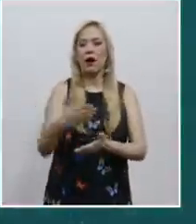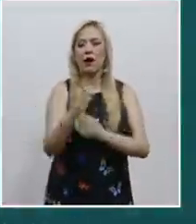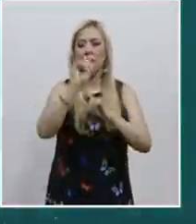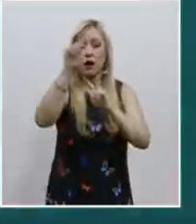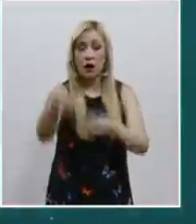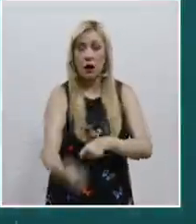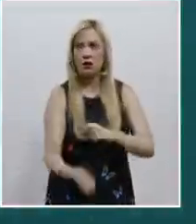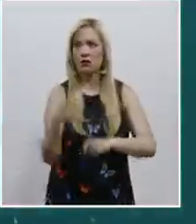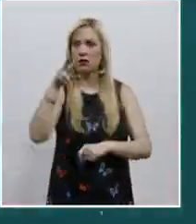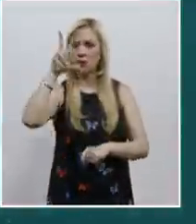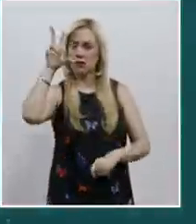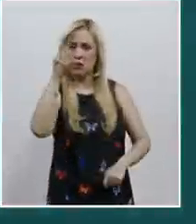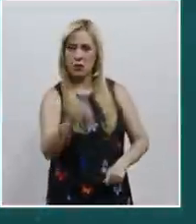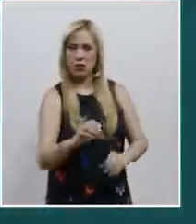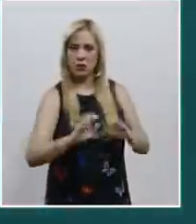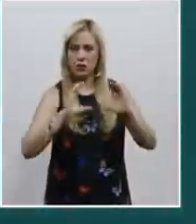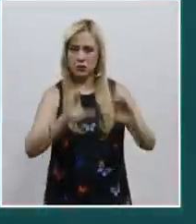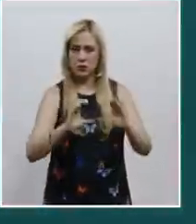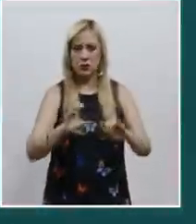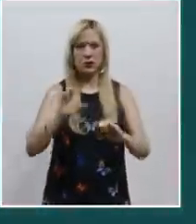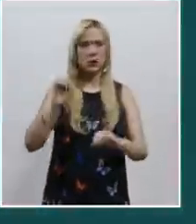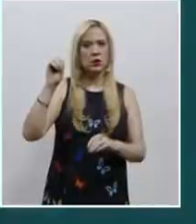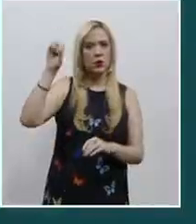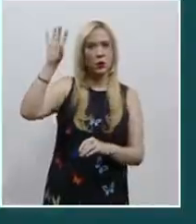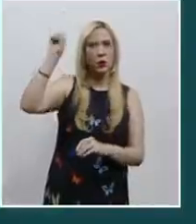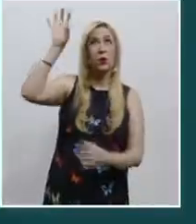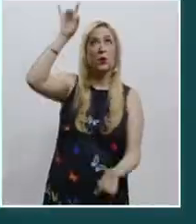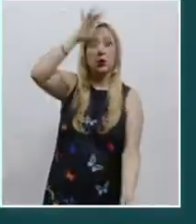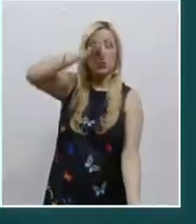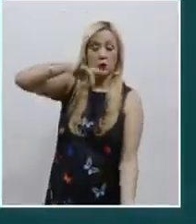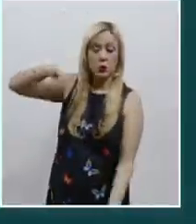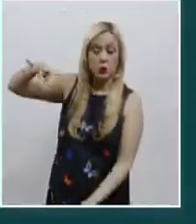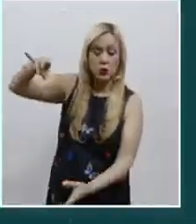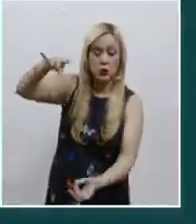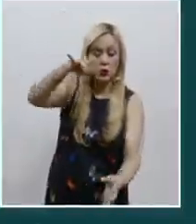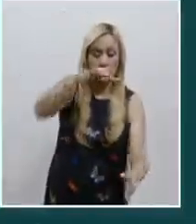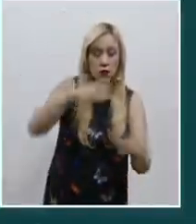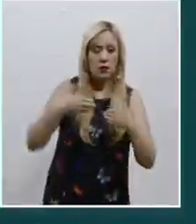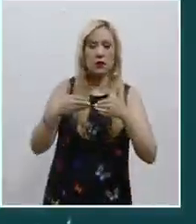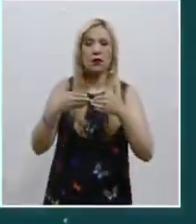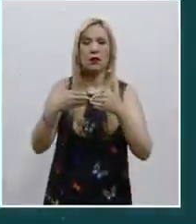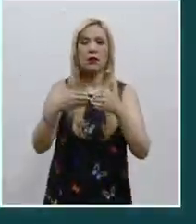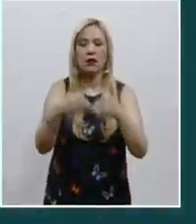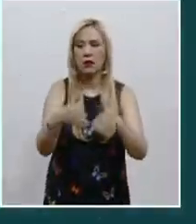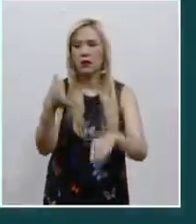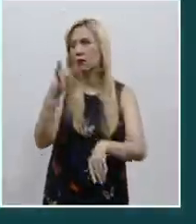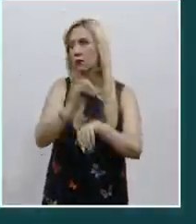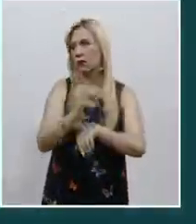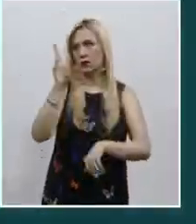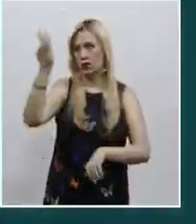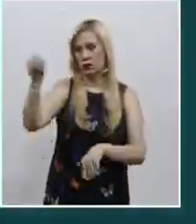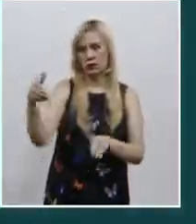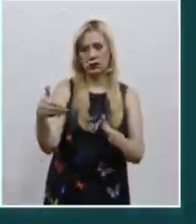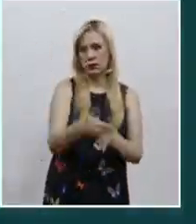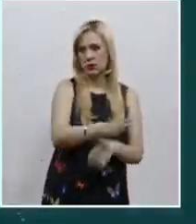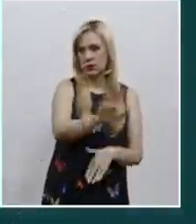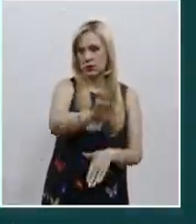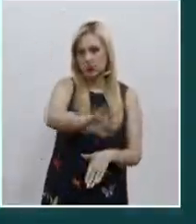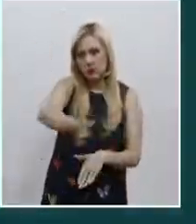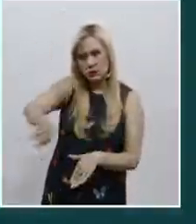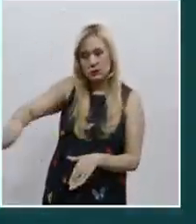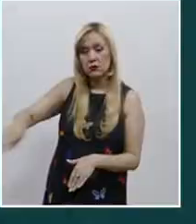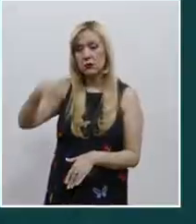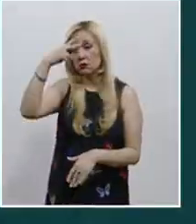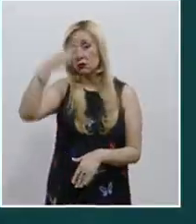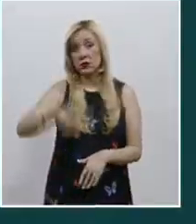y sustentables, colocar rastreadores satelitales y eliminar los sitios de embarque y desembarque no autorizados. El comité señaló que si